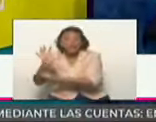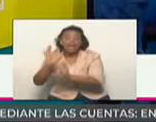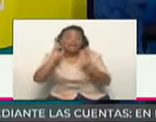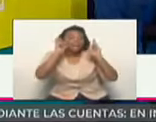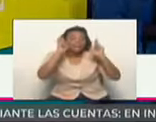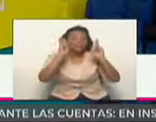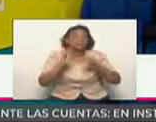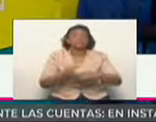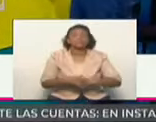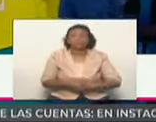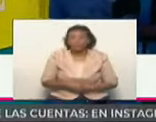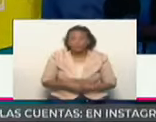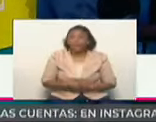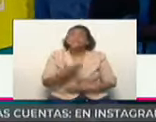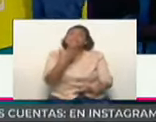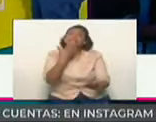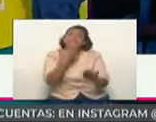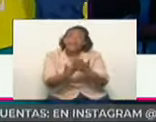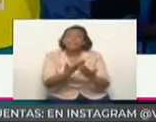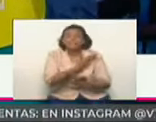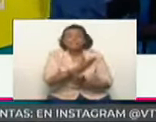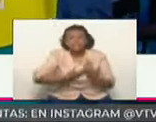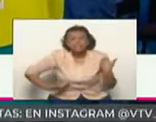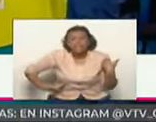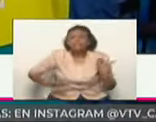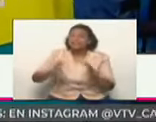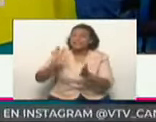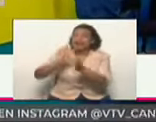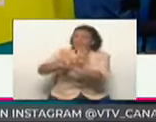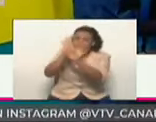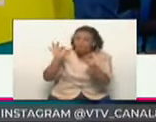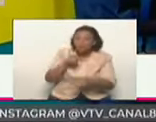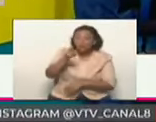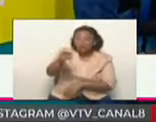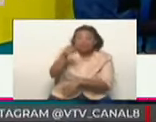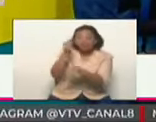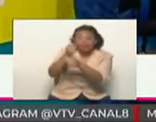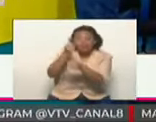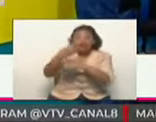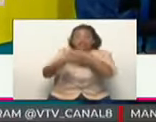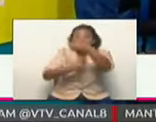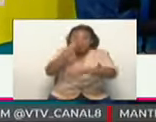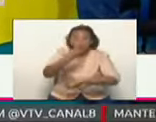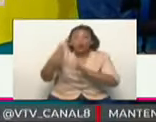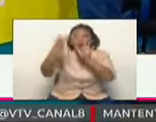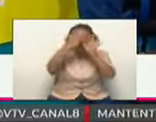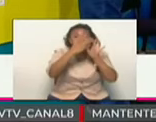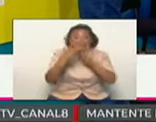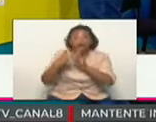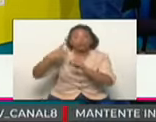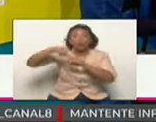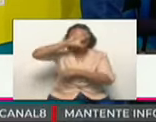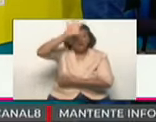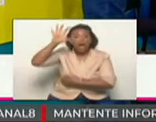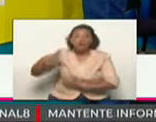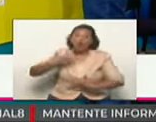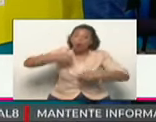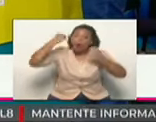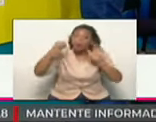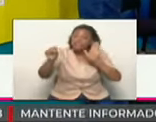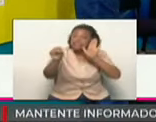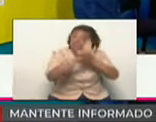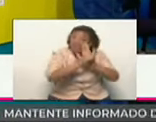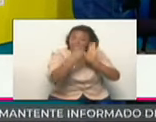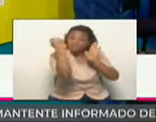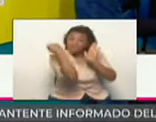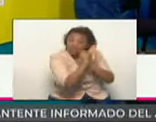Bueno, presidente, no, dar las gracias de verdad porque a través de su gestión pudimos lograr la certificación directamente a China